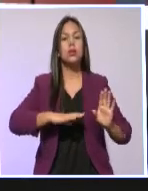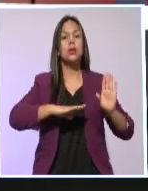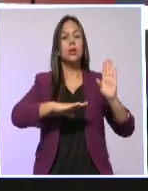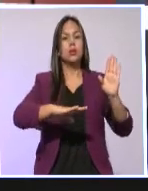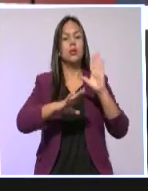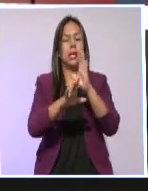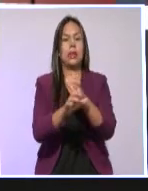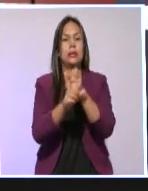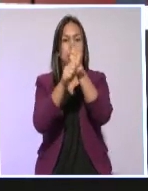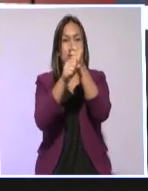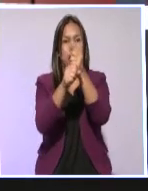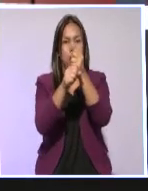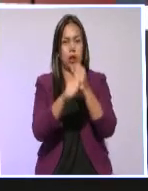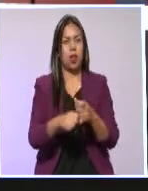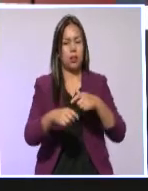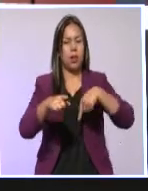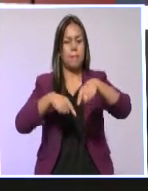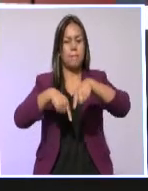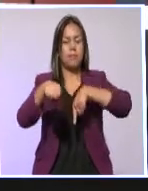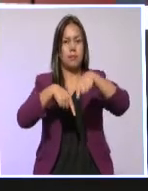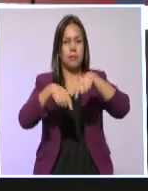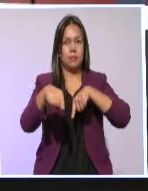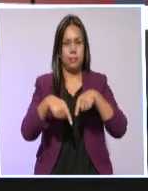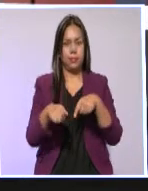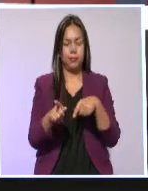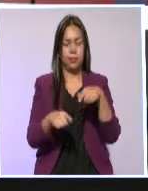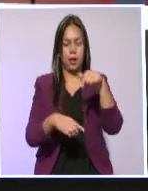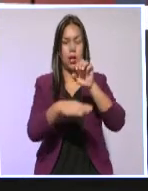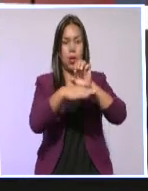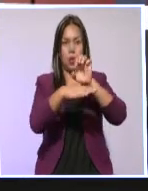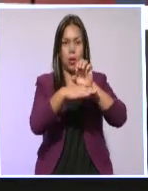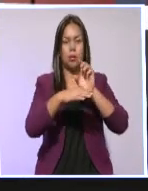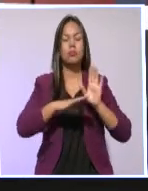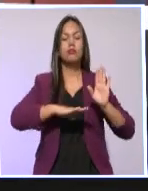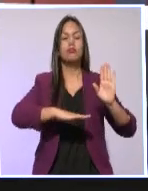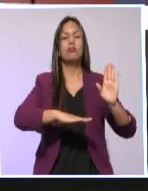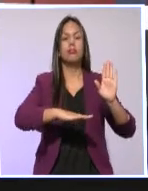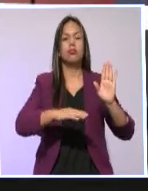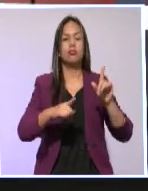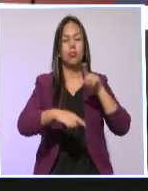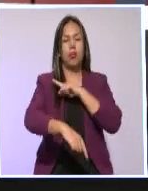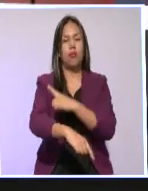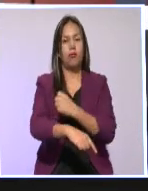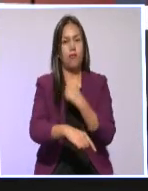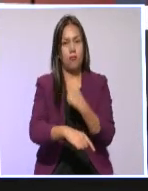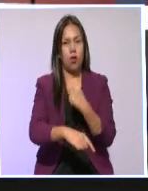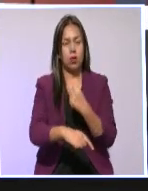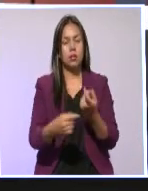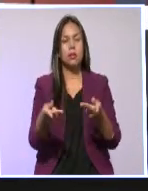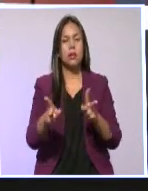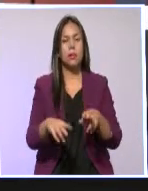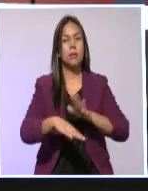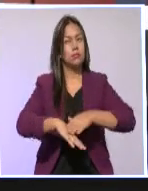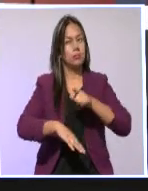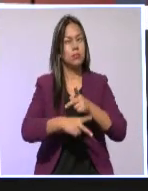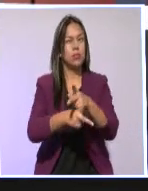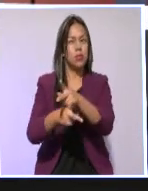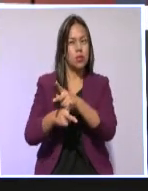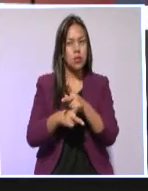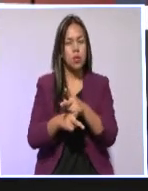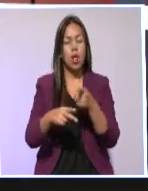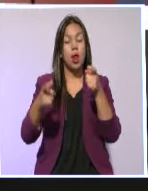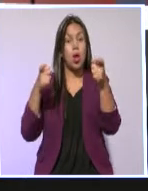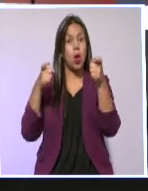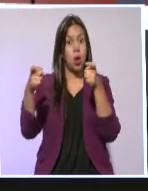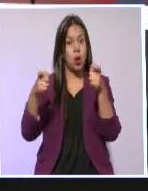la Seguridad Vial en el país en relación a la resolución para el fortalecimiento de la prevención, control y sanción de siniestros